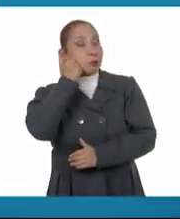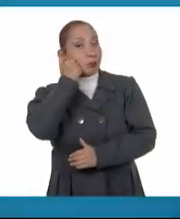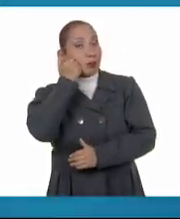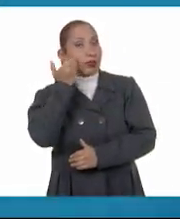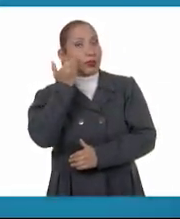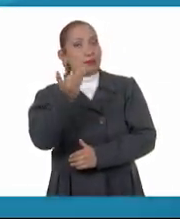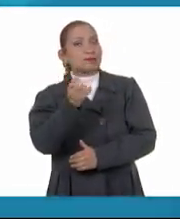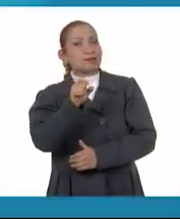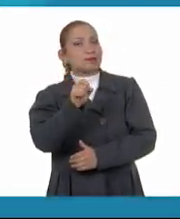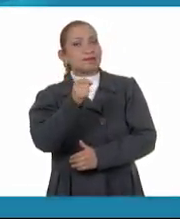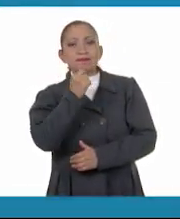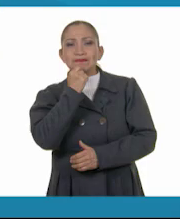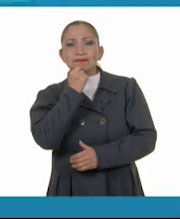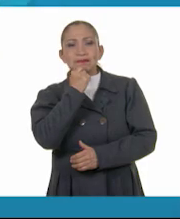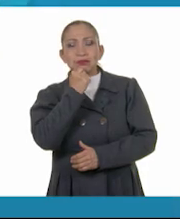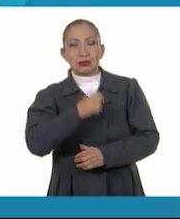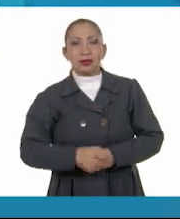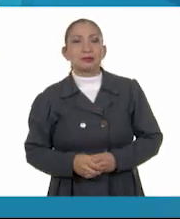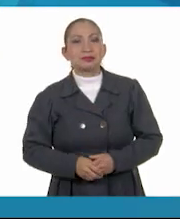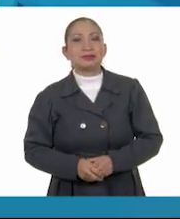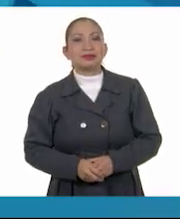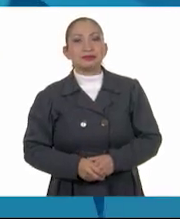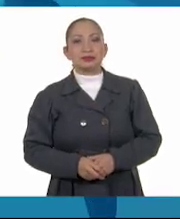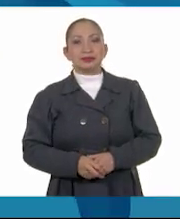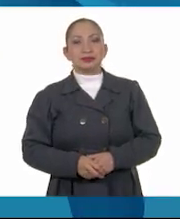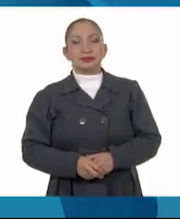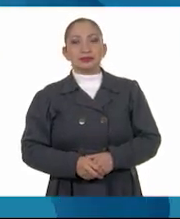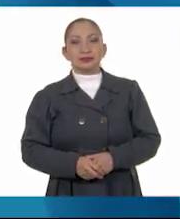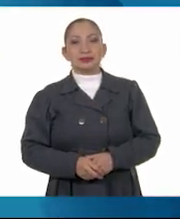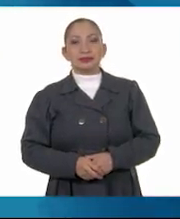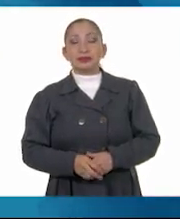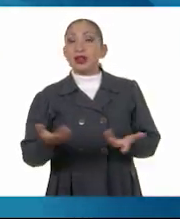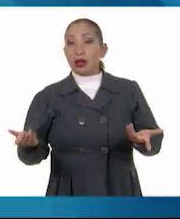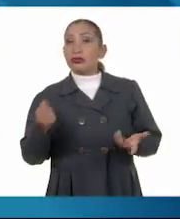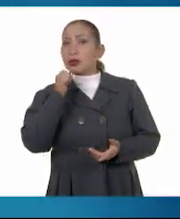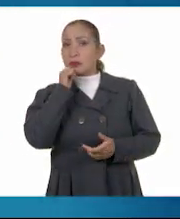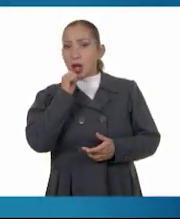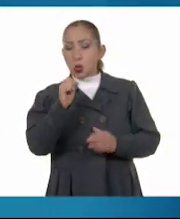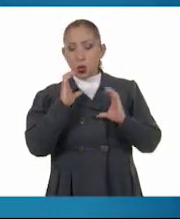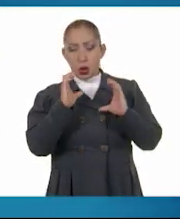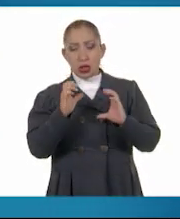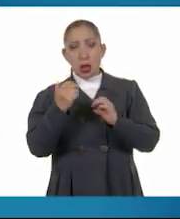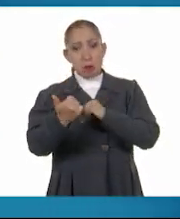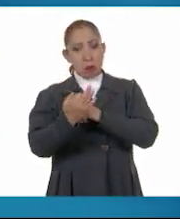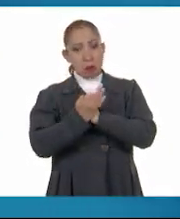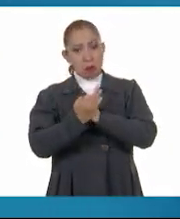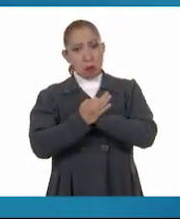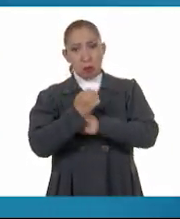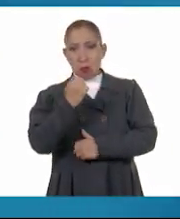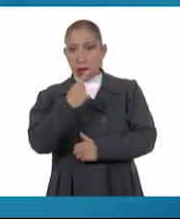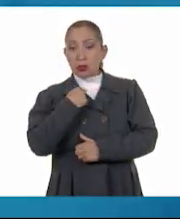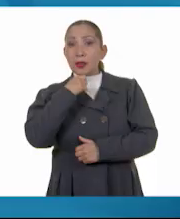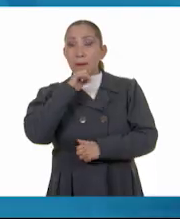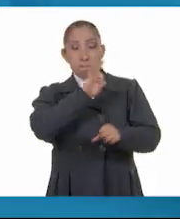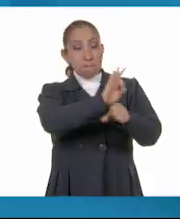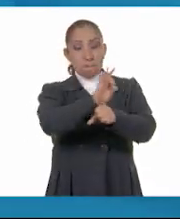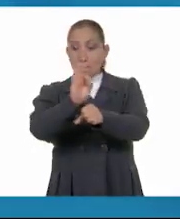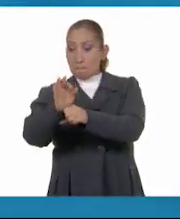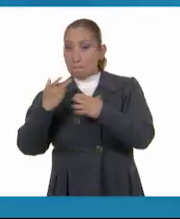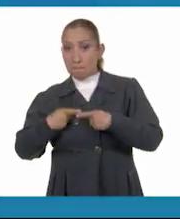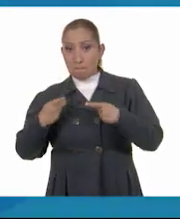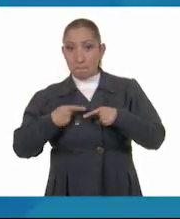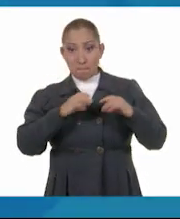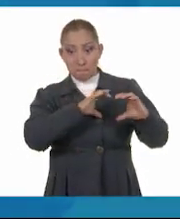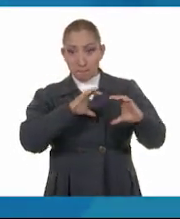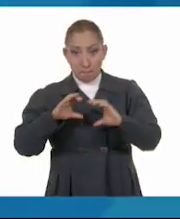jabón durante 20 segundos. Así te proteges tú y proteges a todas las personas que